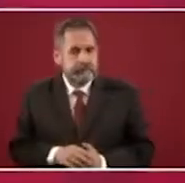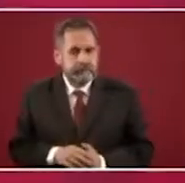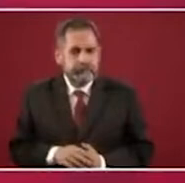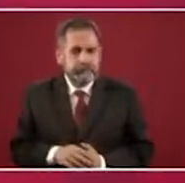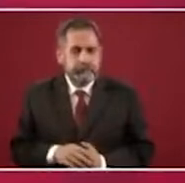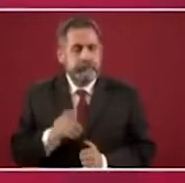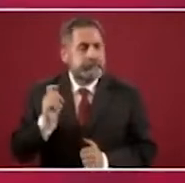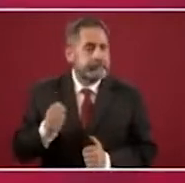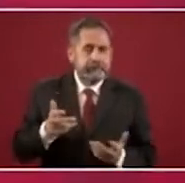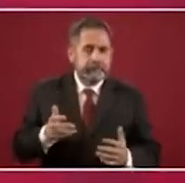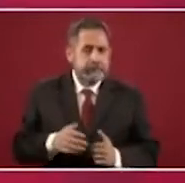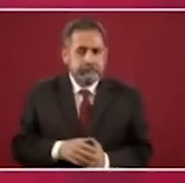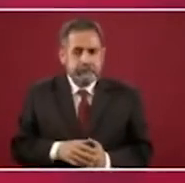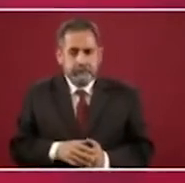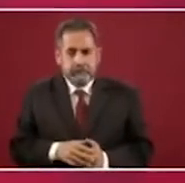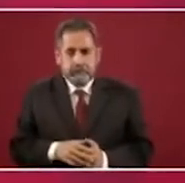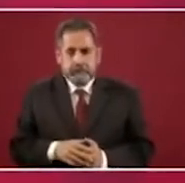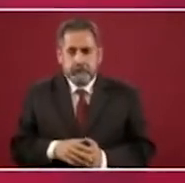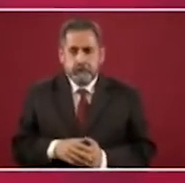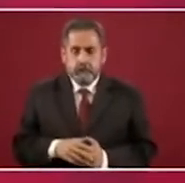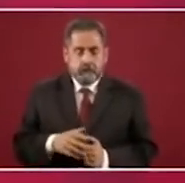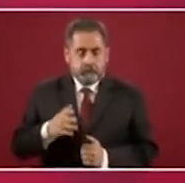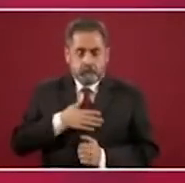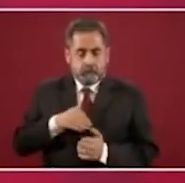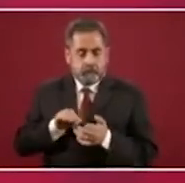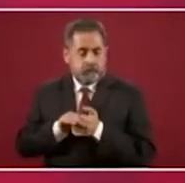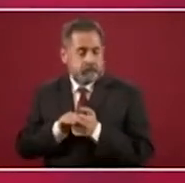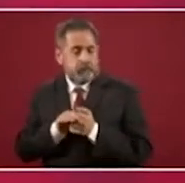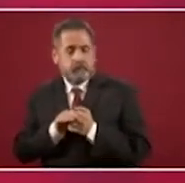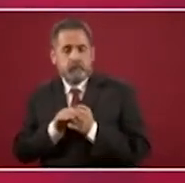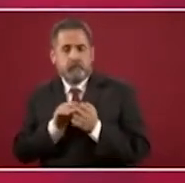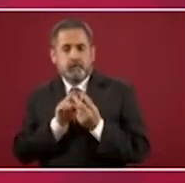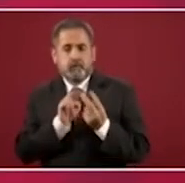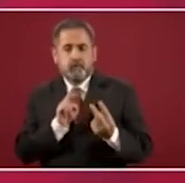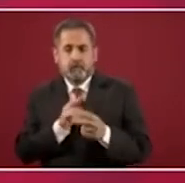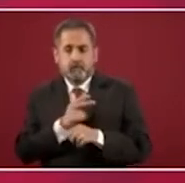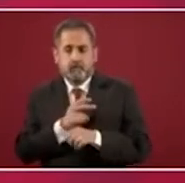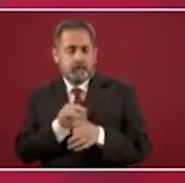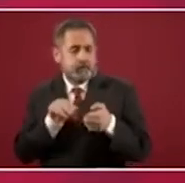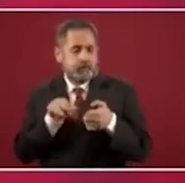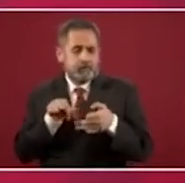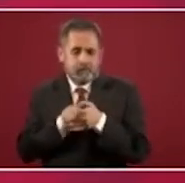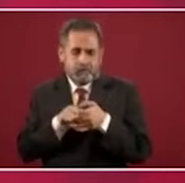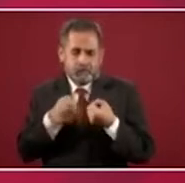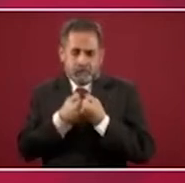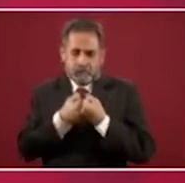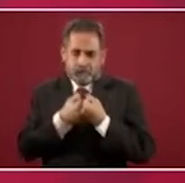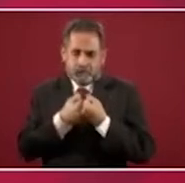que es nuestra vecindad con esta opciones